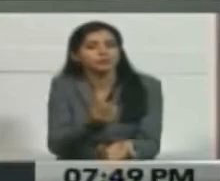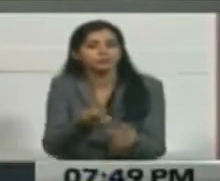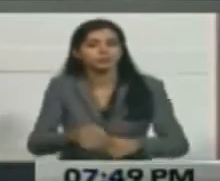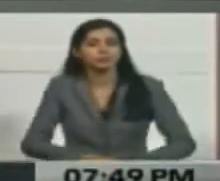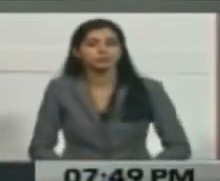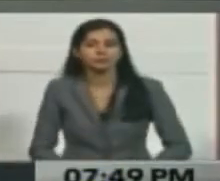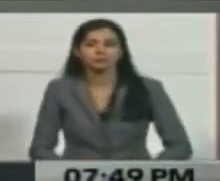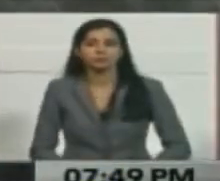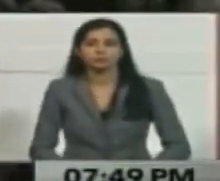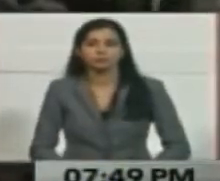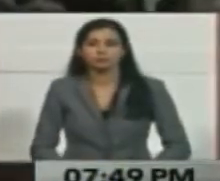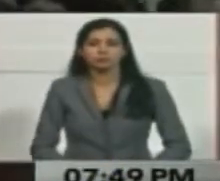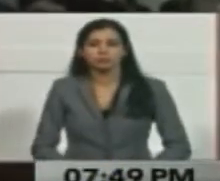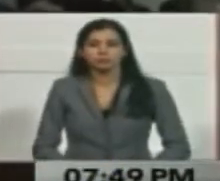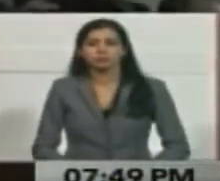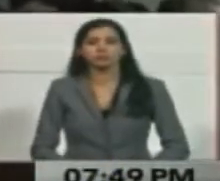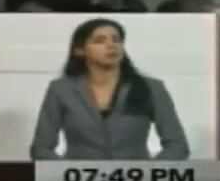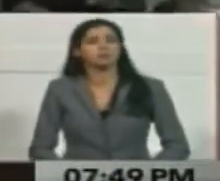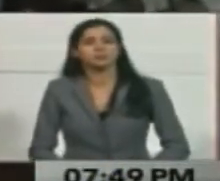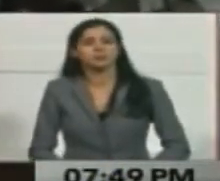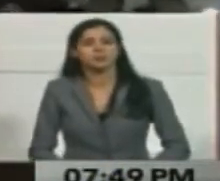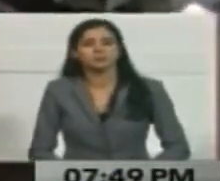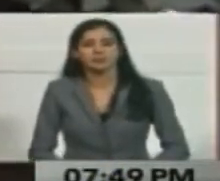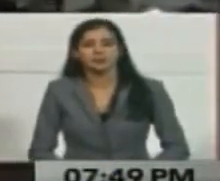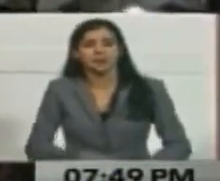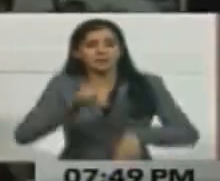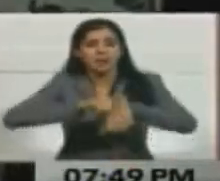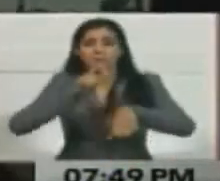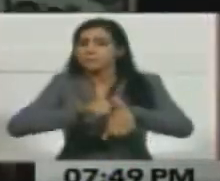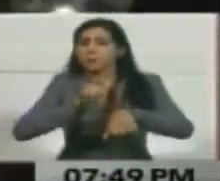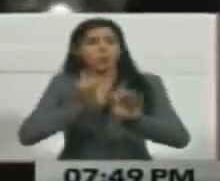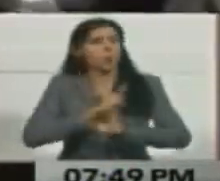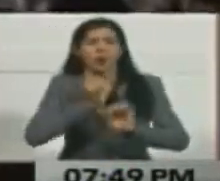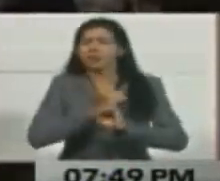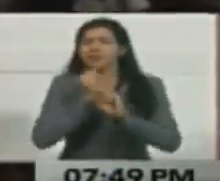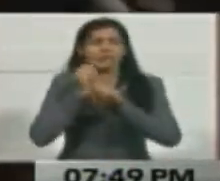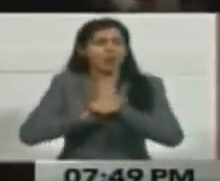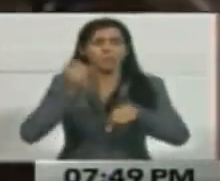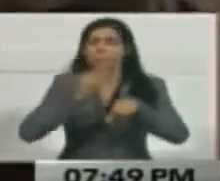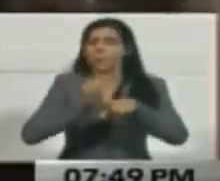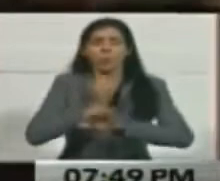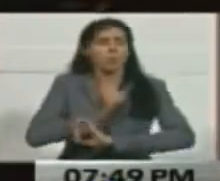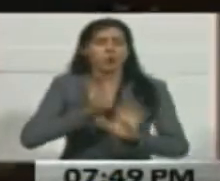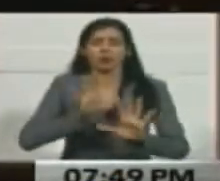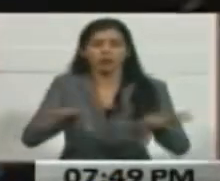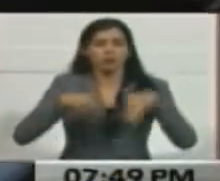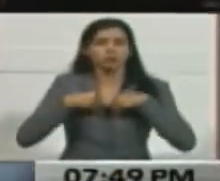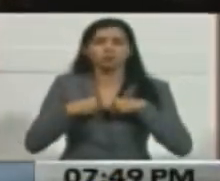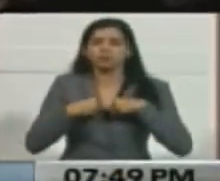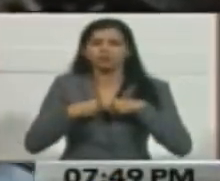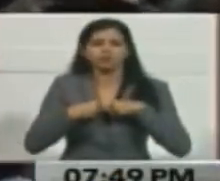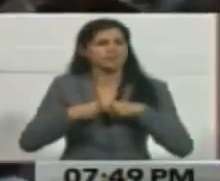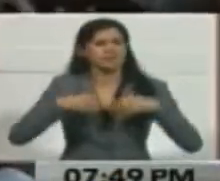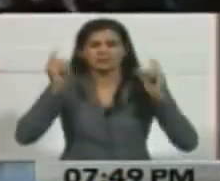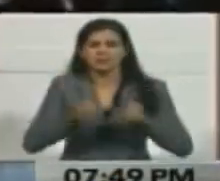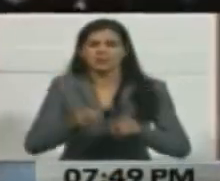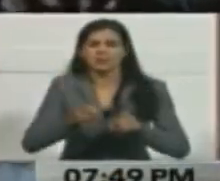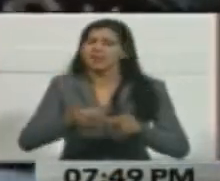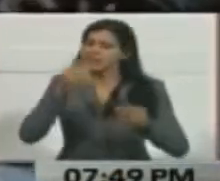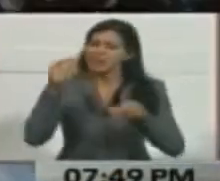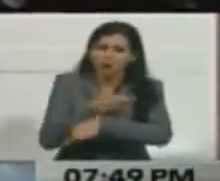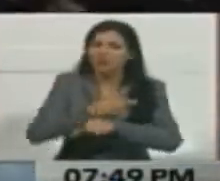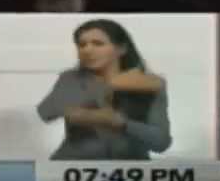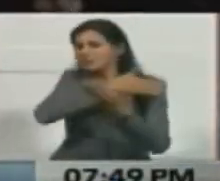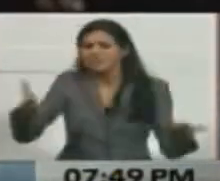Que tenemos que correr el tiempo que sea, el que haga falta, para asumir que el régimen tiene que